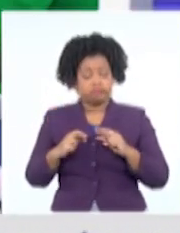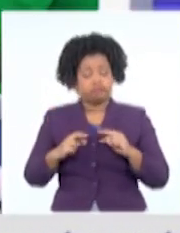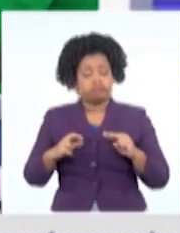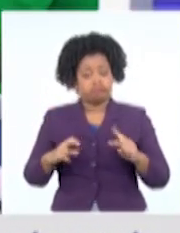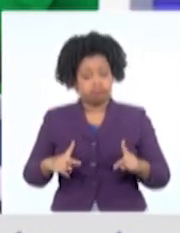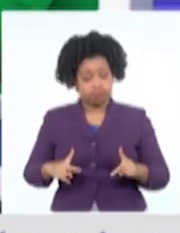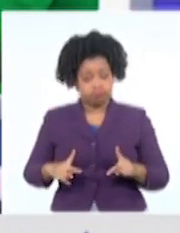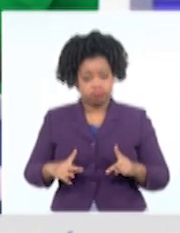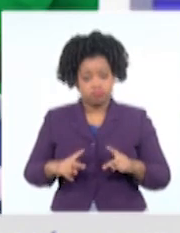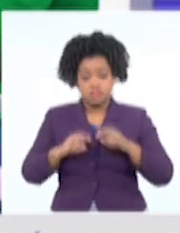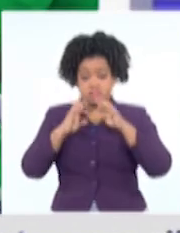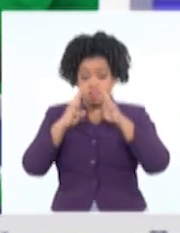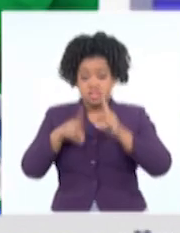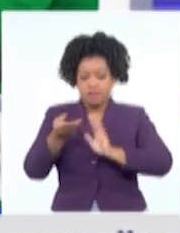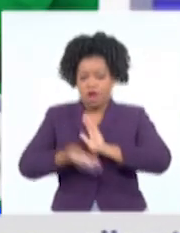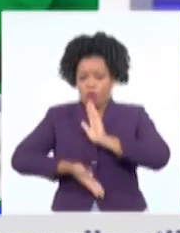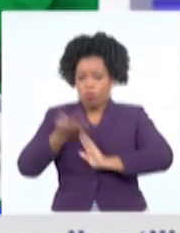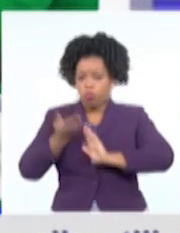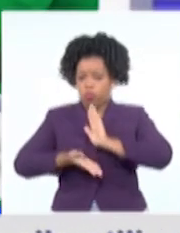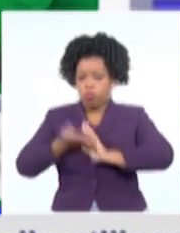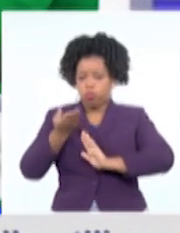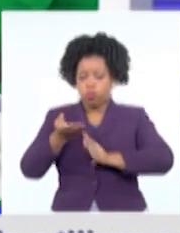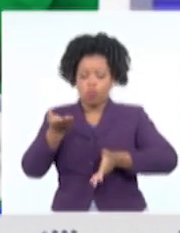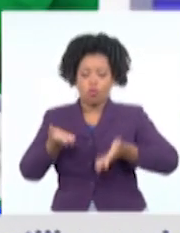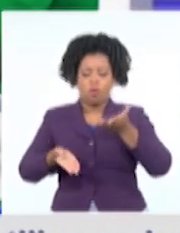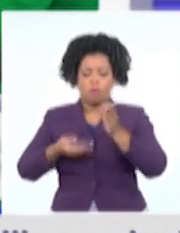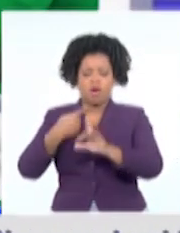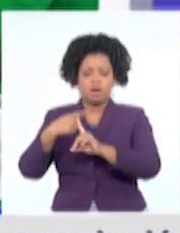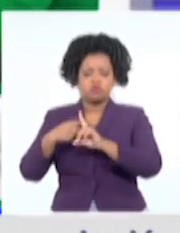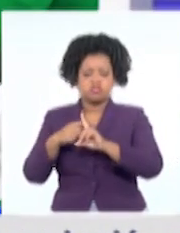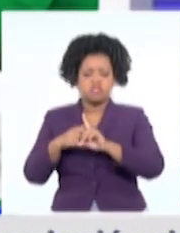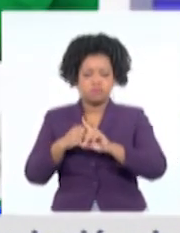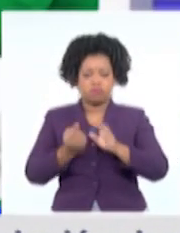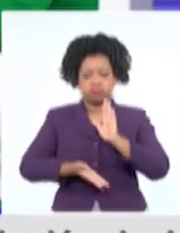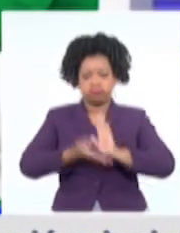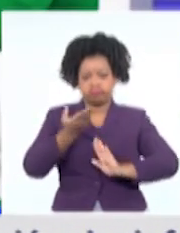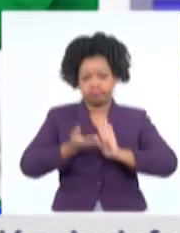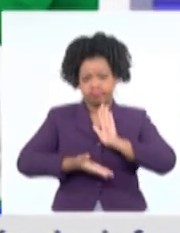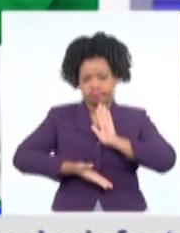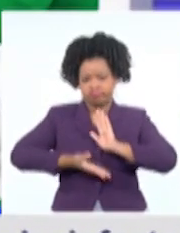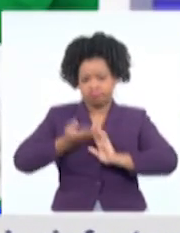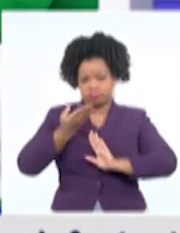un número de altas que supera el número de casos confirmados,